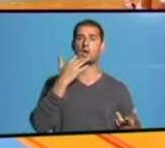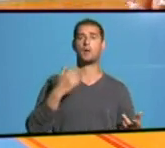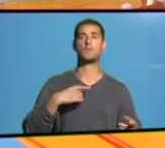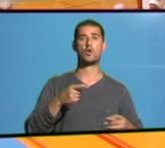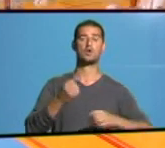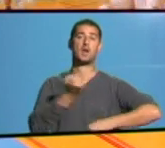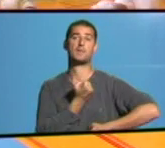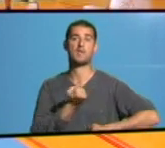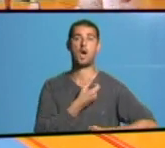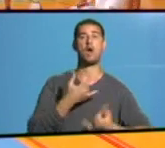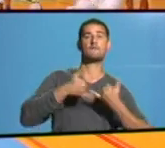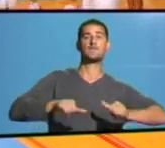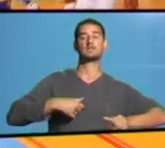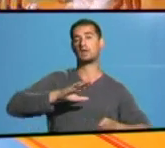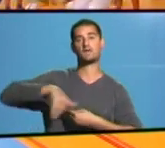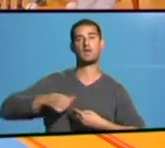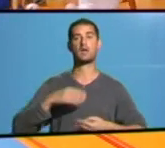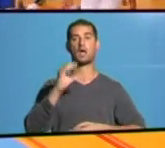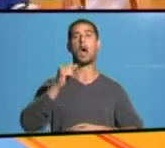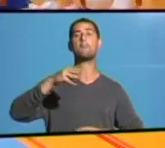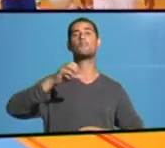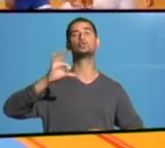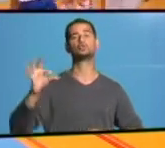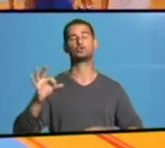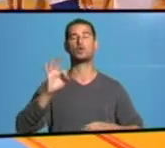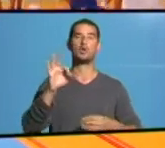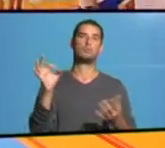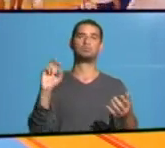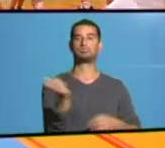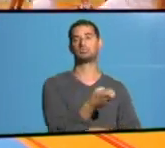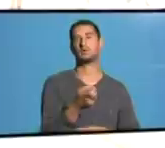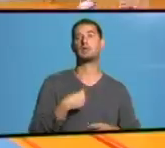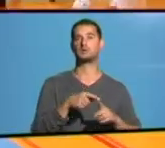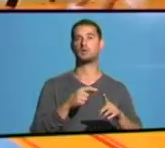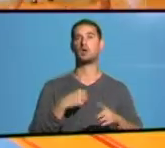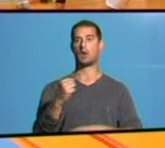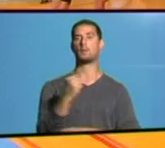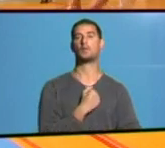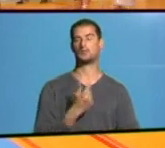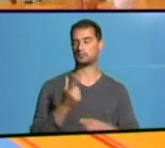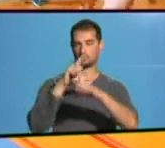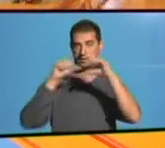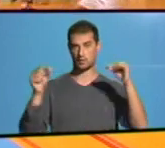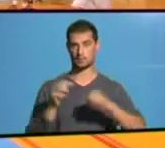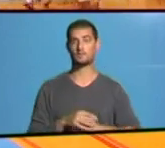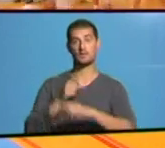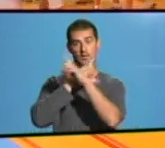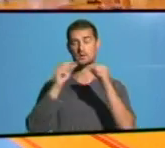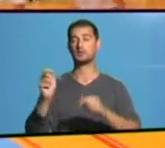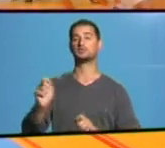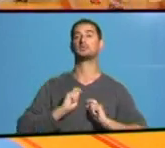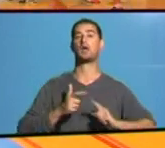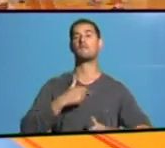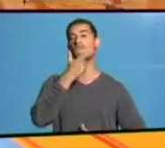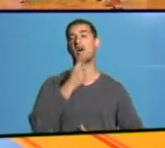torneo de Navidad, a festa de fin de temporada, campus, clínics, pois a verdade é que é un soporte importante. A Fundación TIC pois, facilita-nos pois,